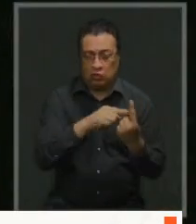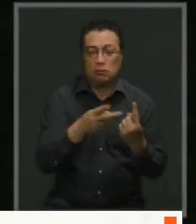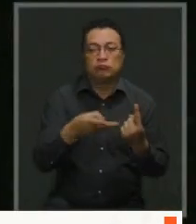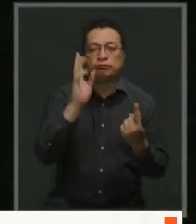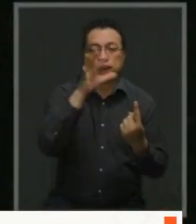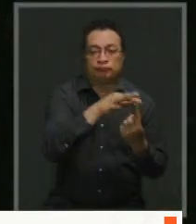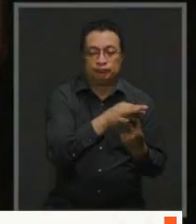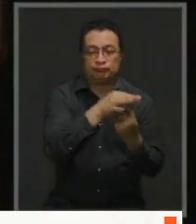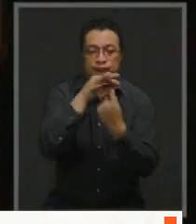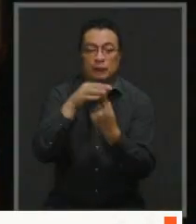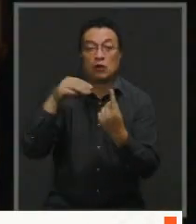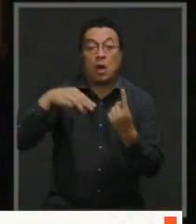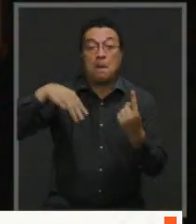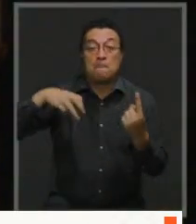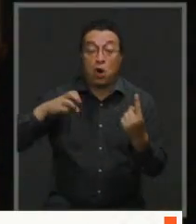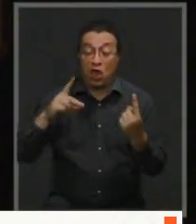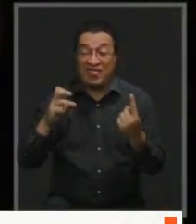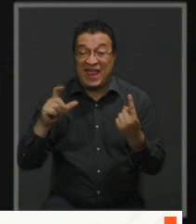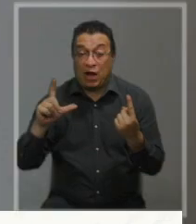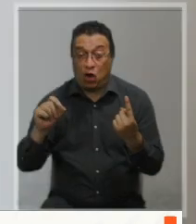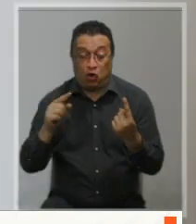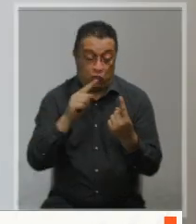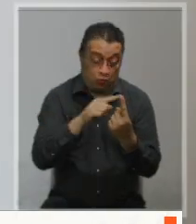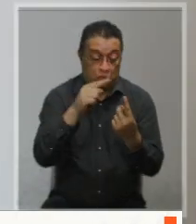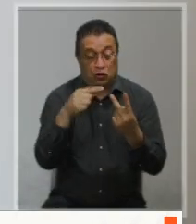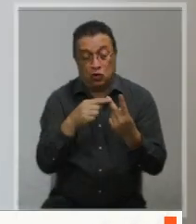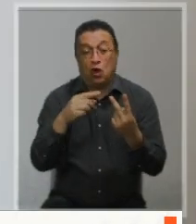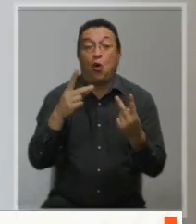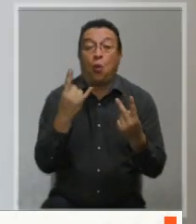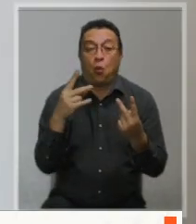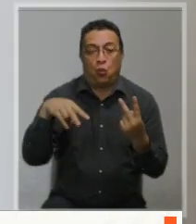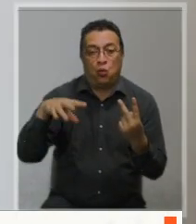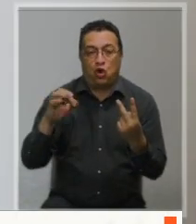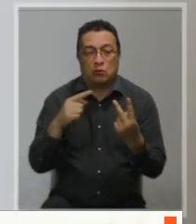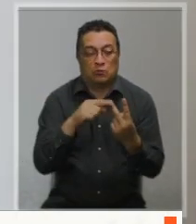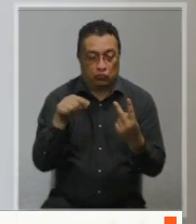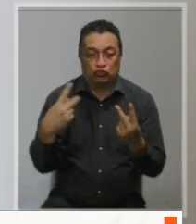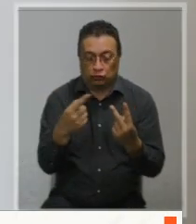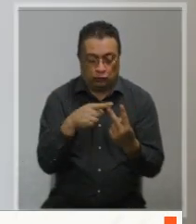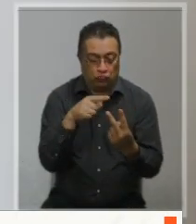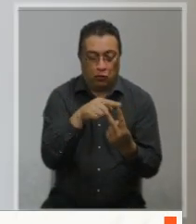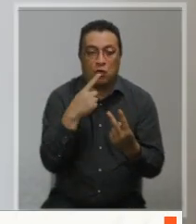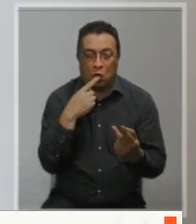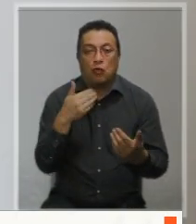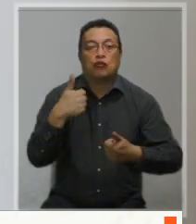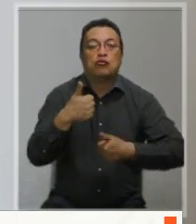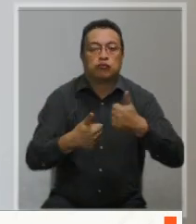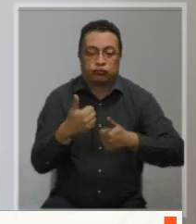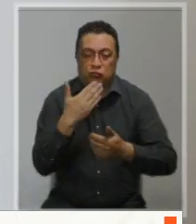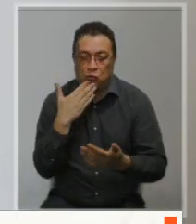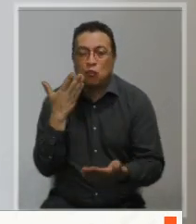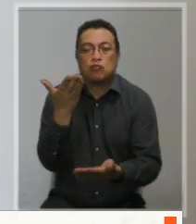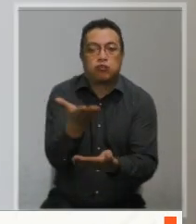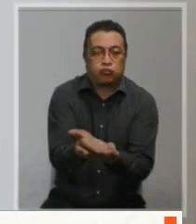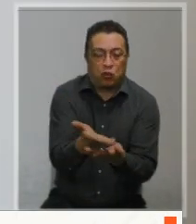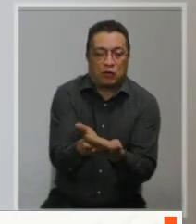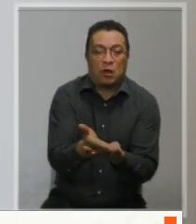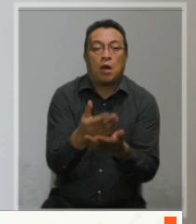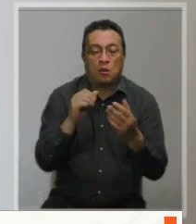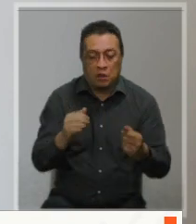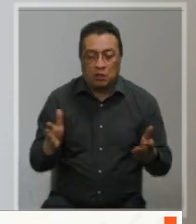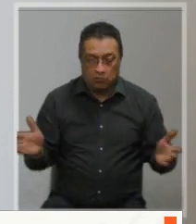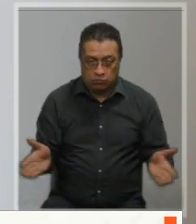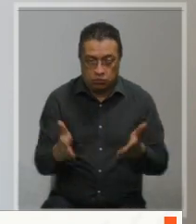vez se presentaron Modelo y Uno. En AFP Modelo hemos decidido presentarnos nuevamente con la satisfacción de empujar